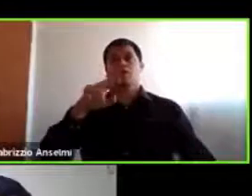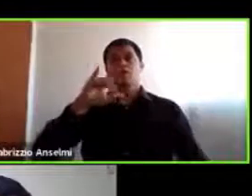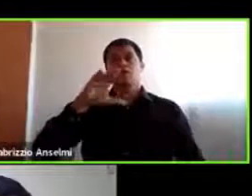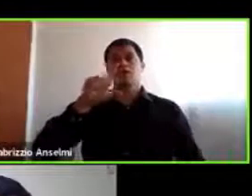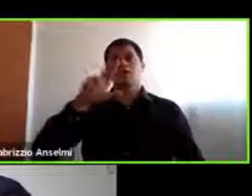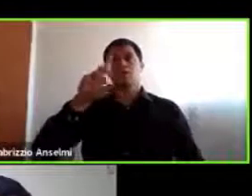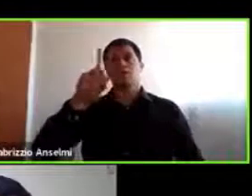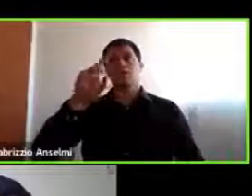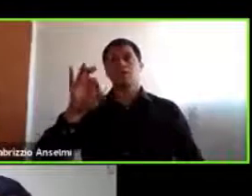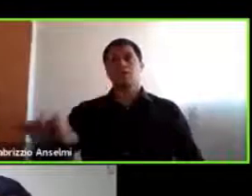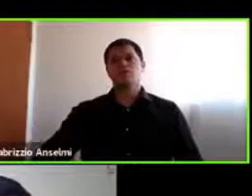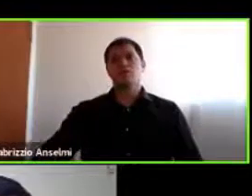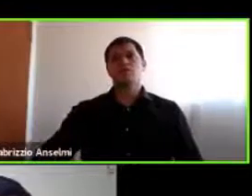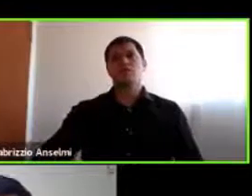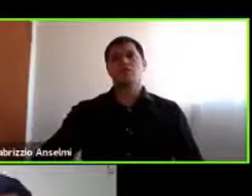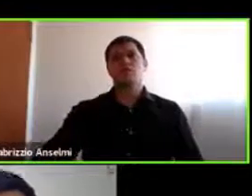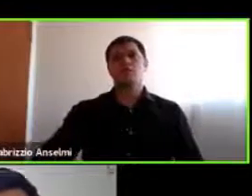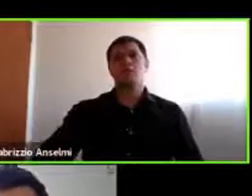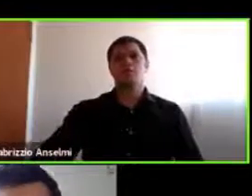¿no?